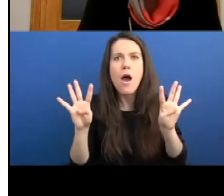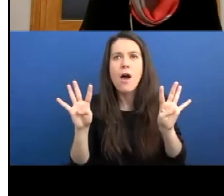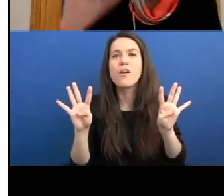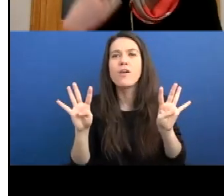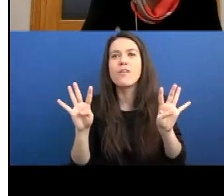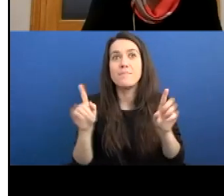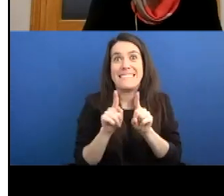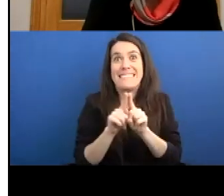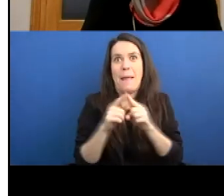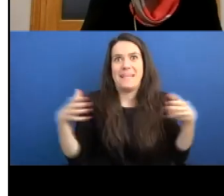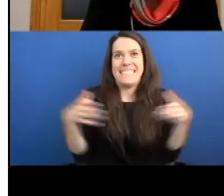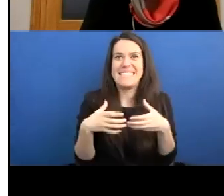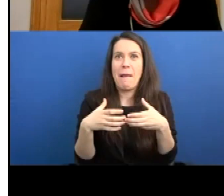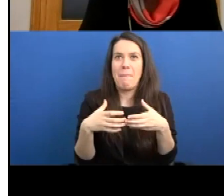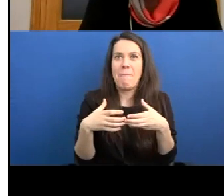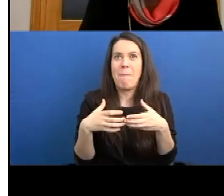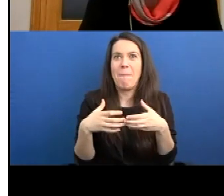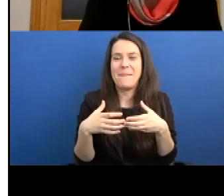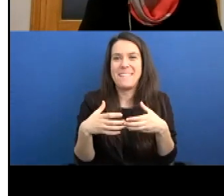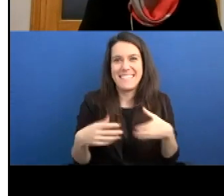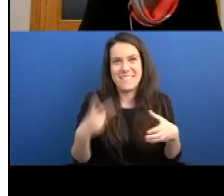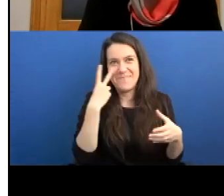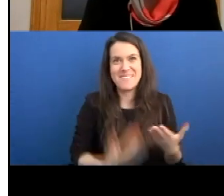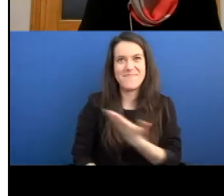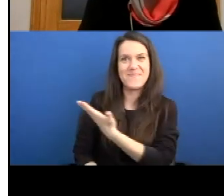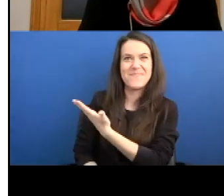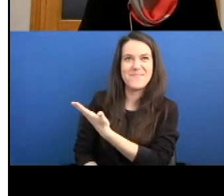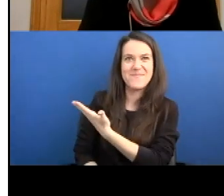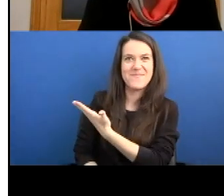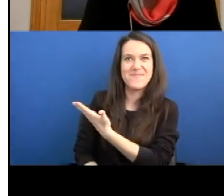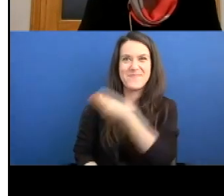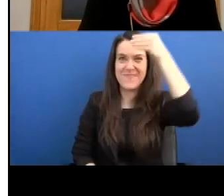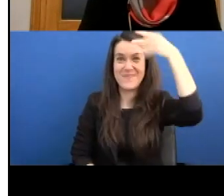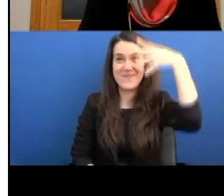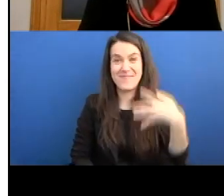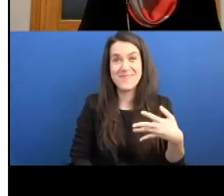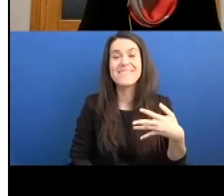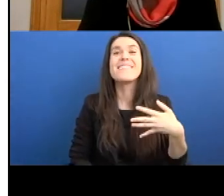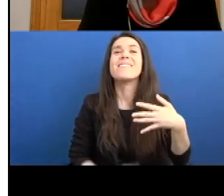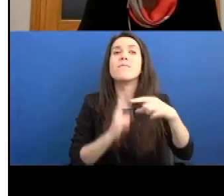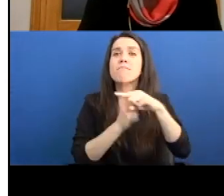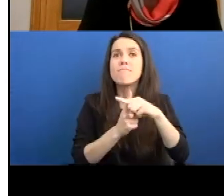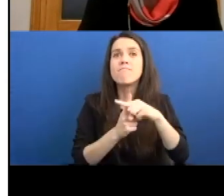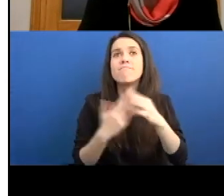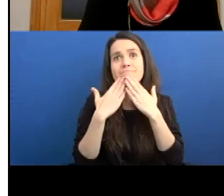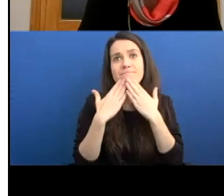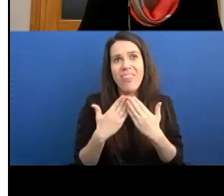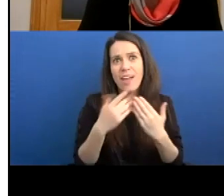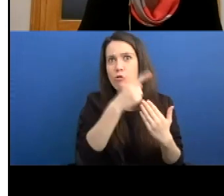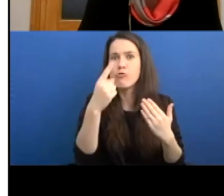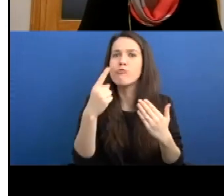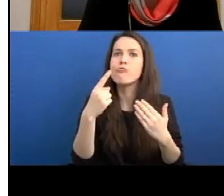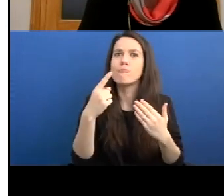panelistas. Gracias al equipo tras bambalinas. Y también quisiera dar las gracias a quienes